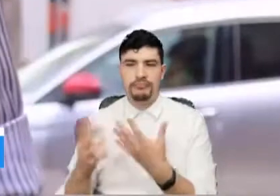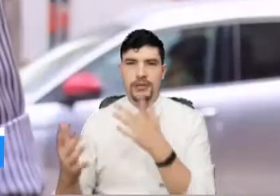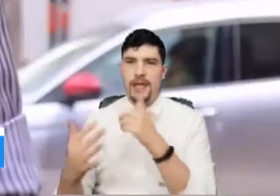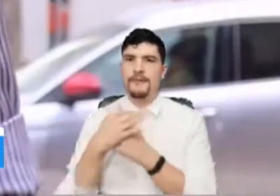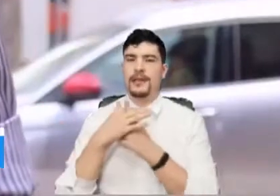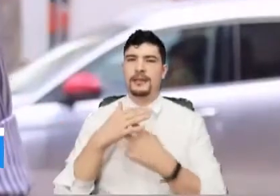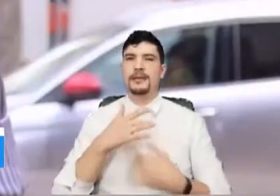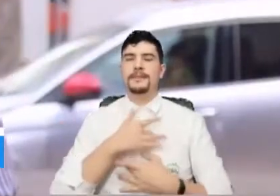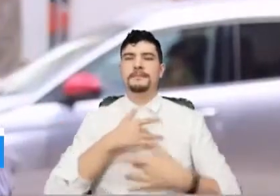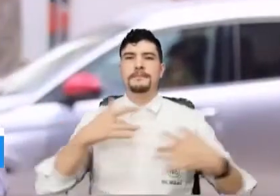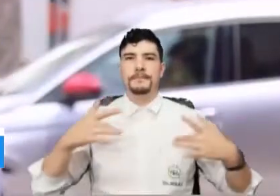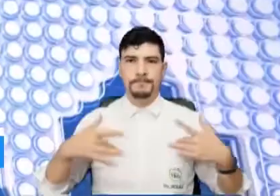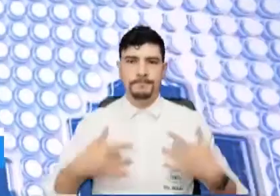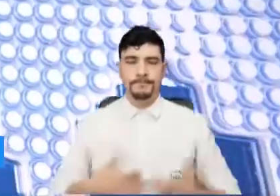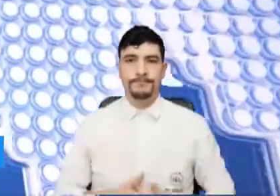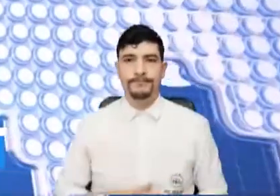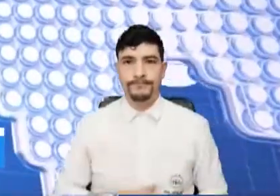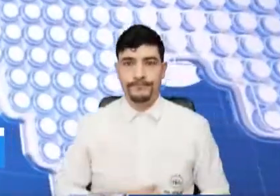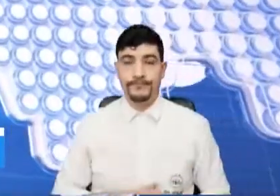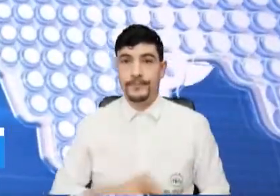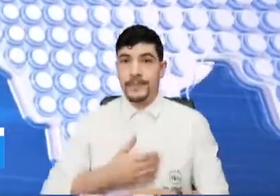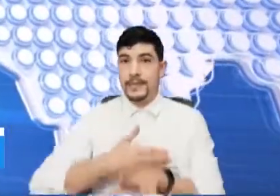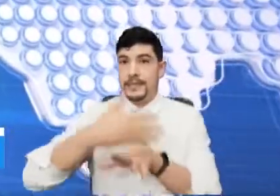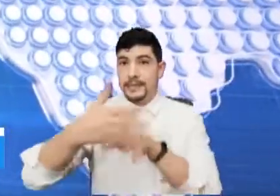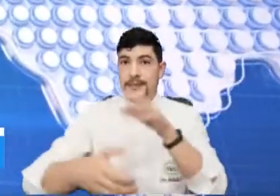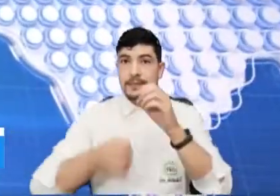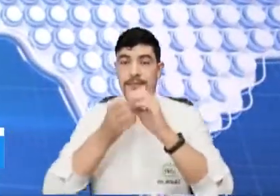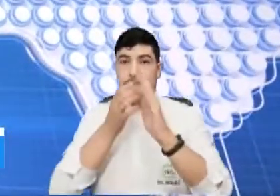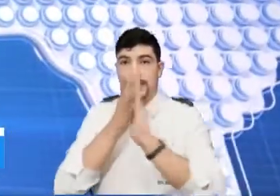toda la información por el momento desde el municipio de San Gil. Continúen